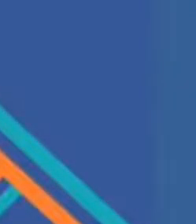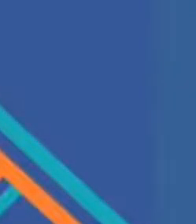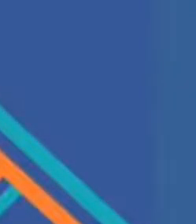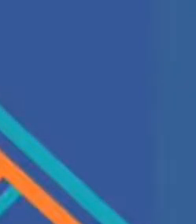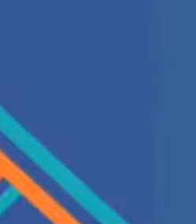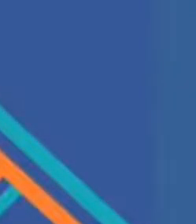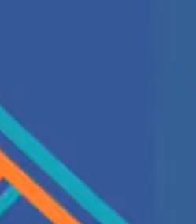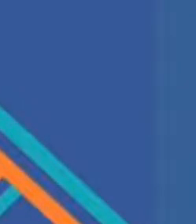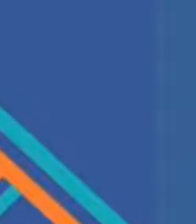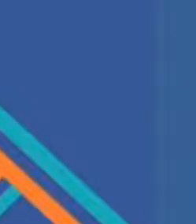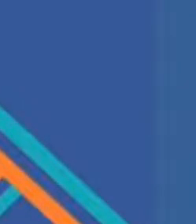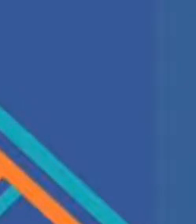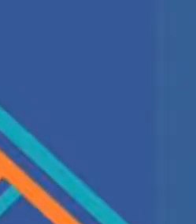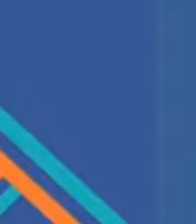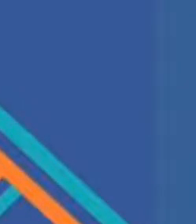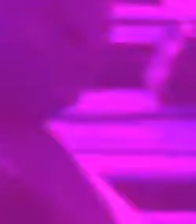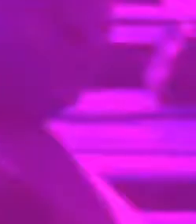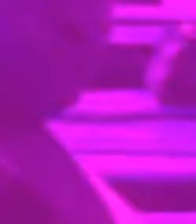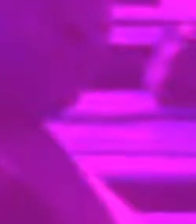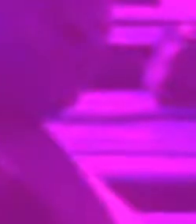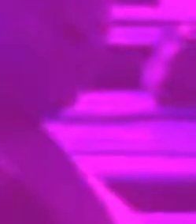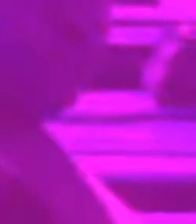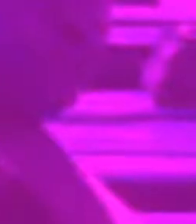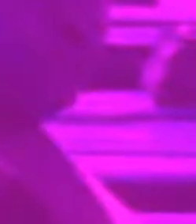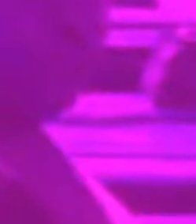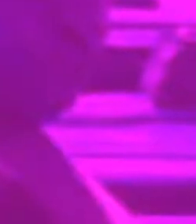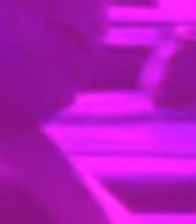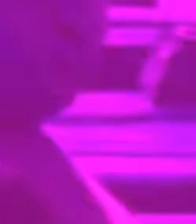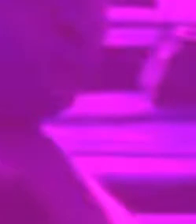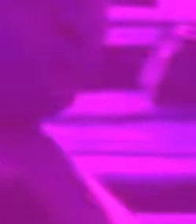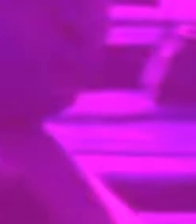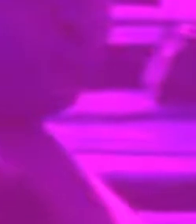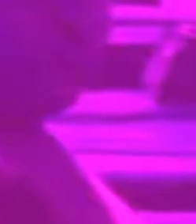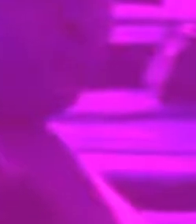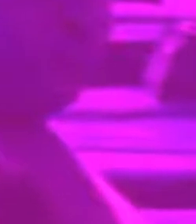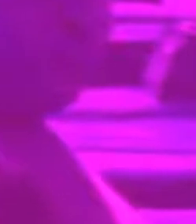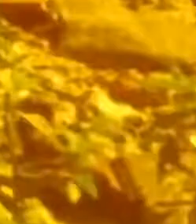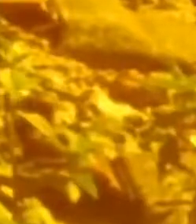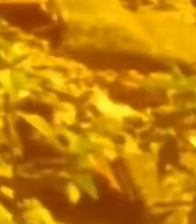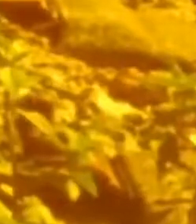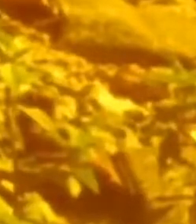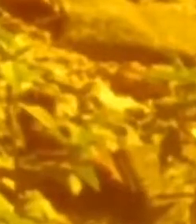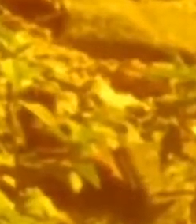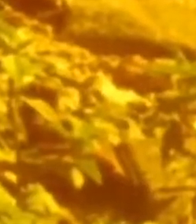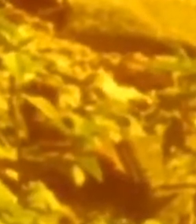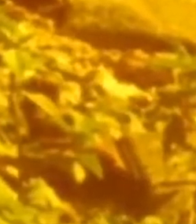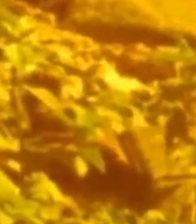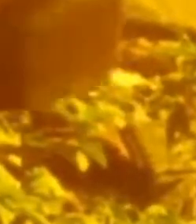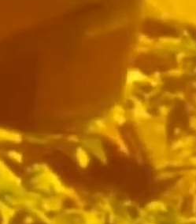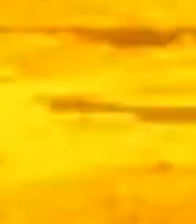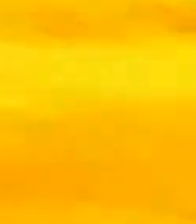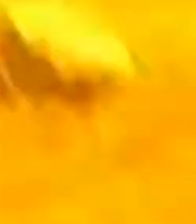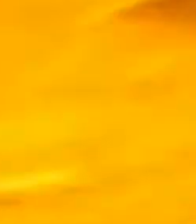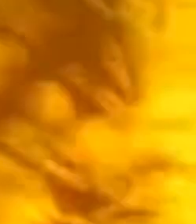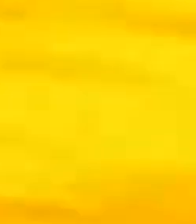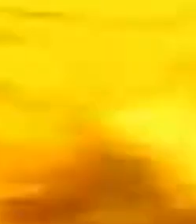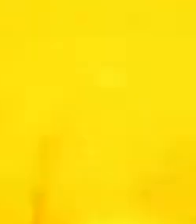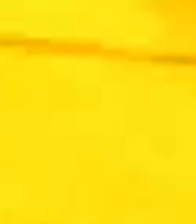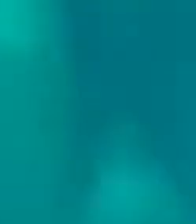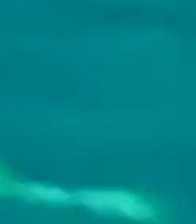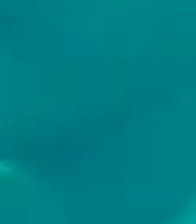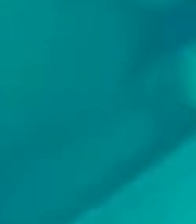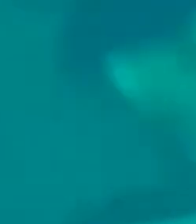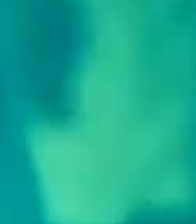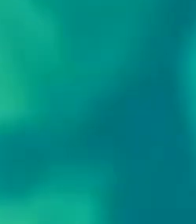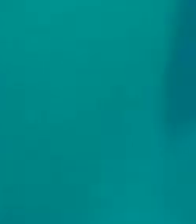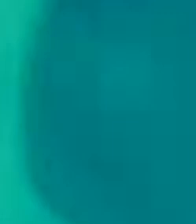15 de agosto al 15 de septiembre. 12 films que rinden homenaje al séptimo arte. Sábados y domingos a partir de